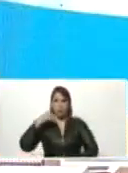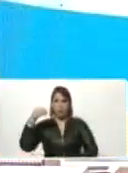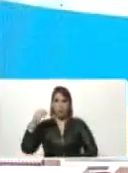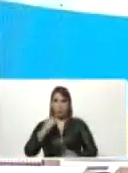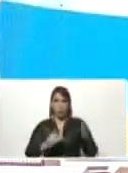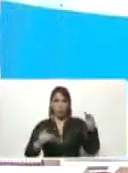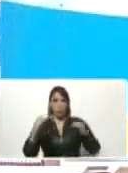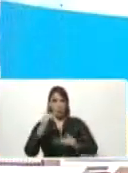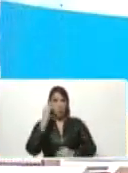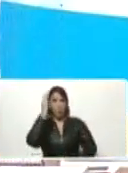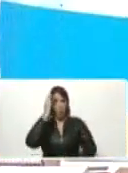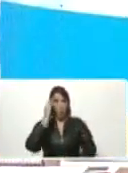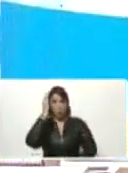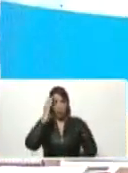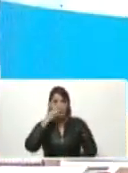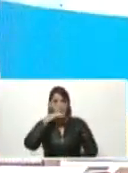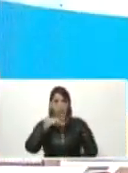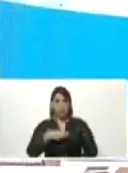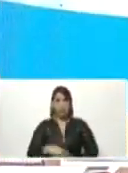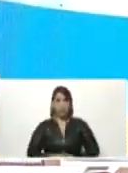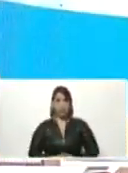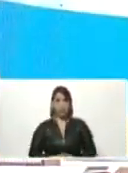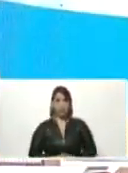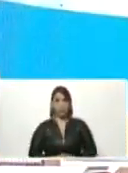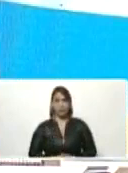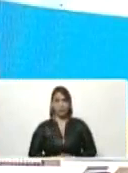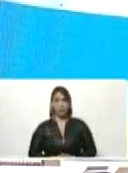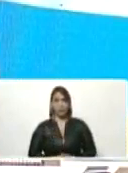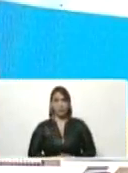moral, conciencia histórica, muchachos y muchachas.